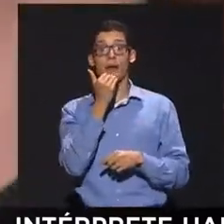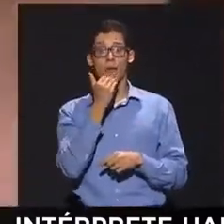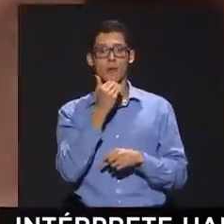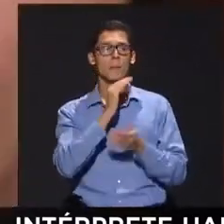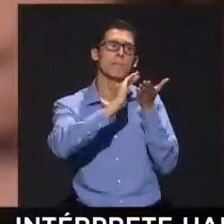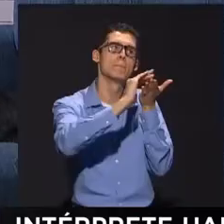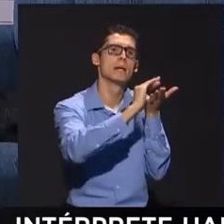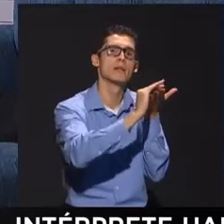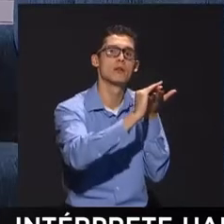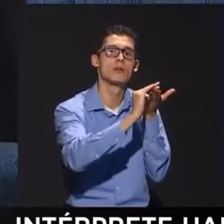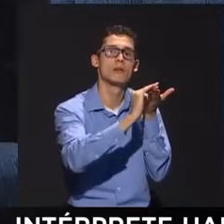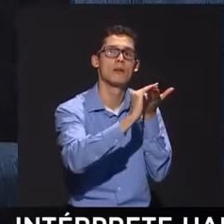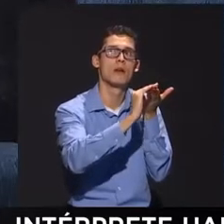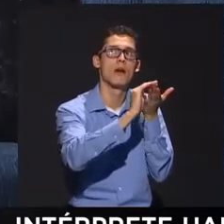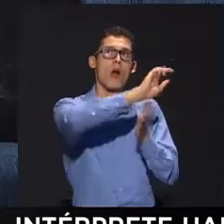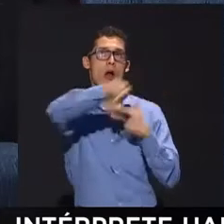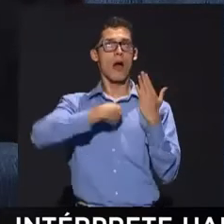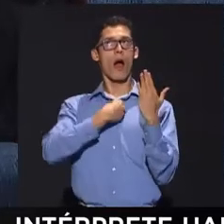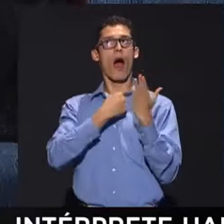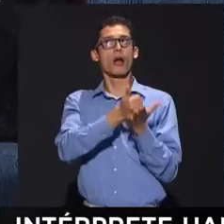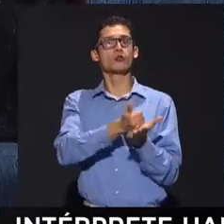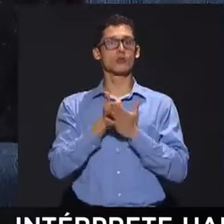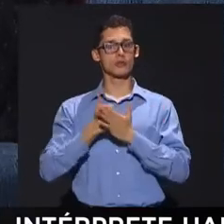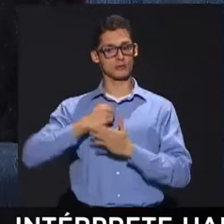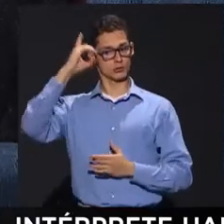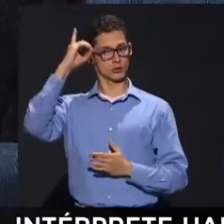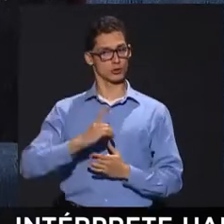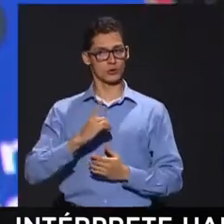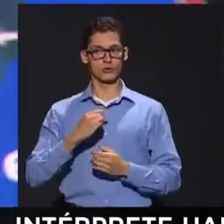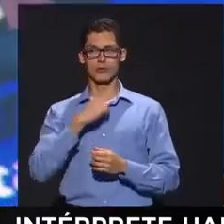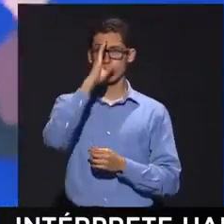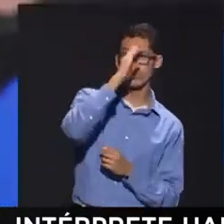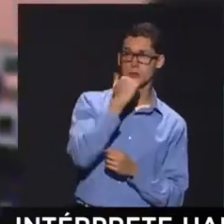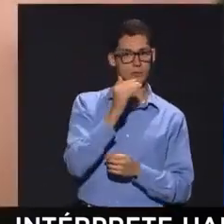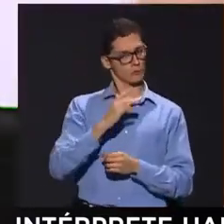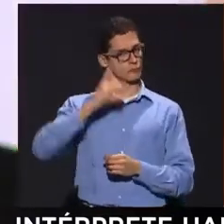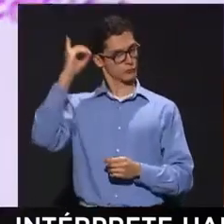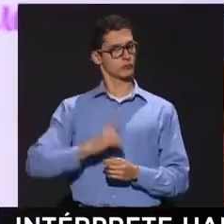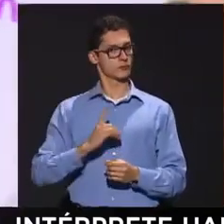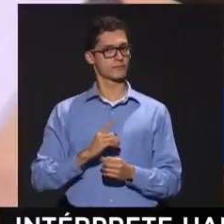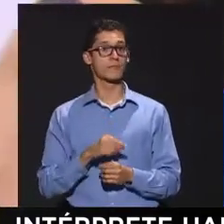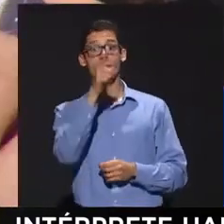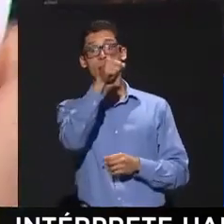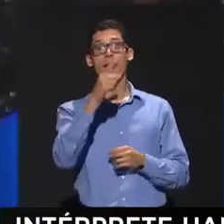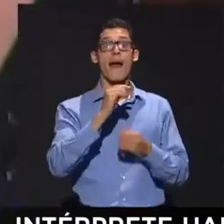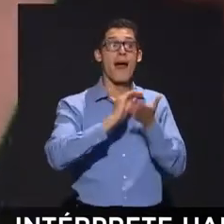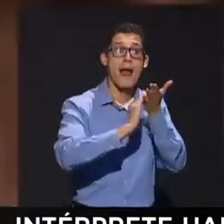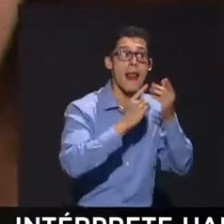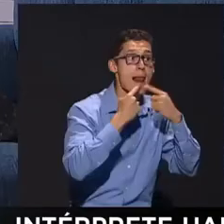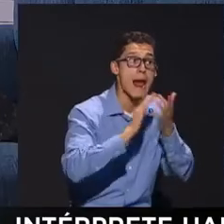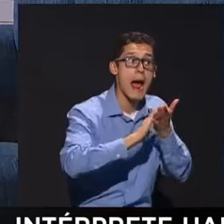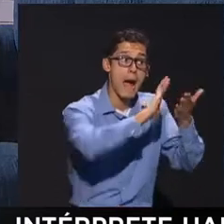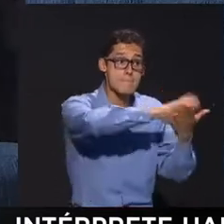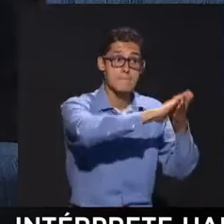decisiones, ¿cierto? Llegar a acuerdos también nos está estimulando la planeación, ¿sí?